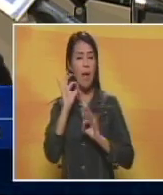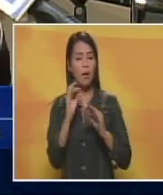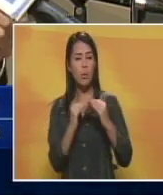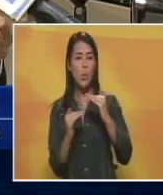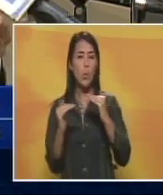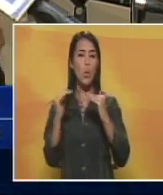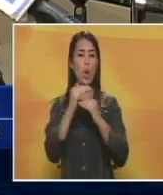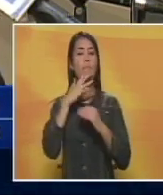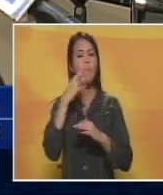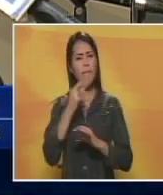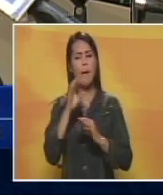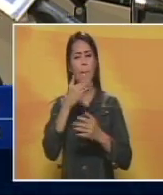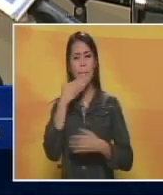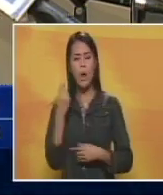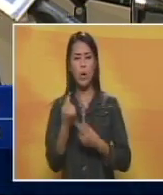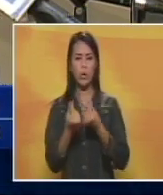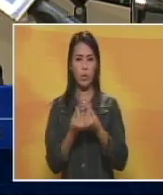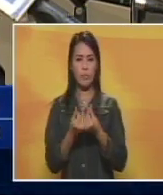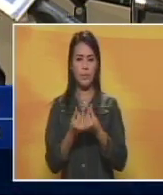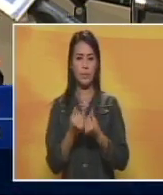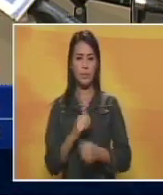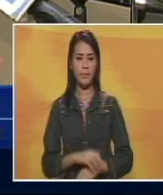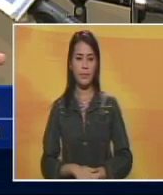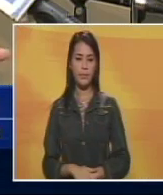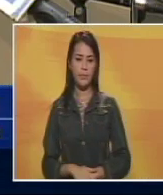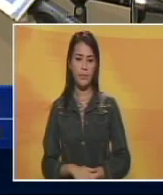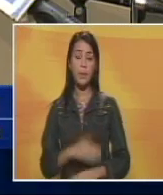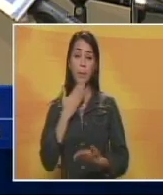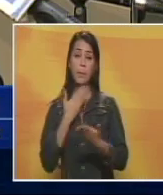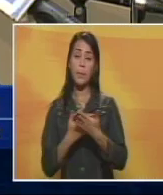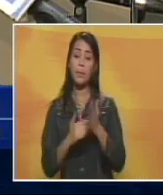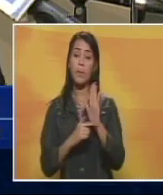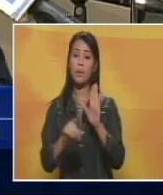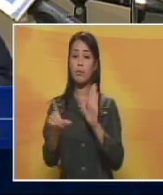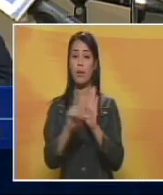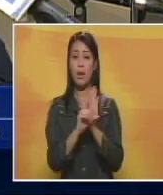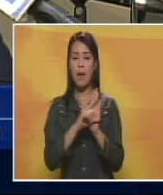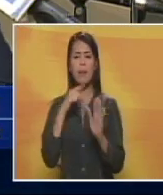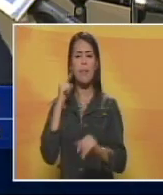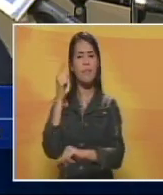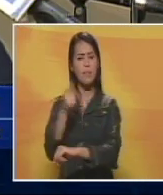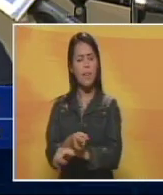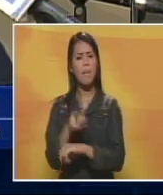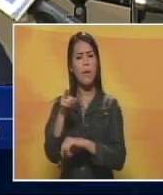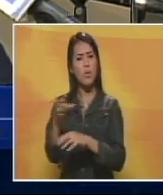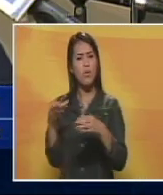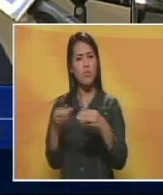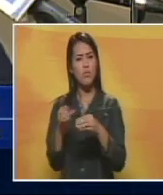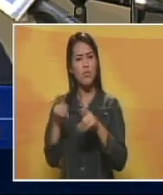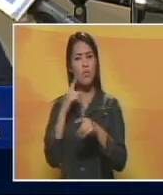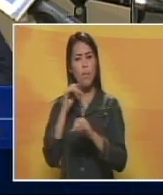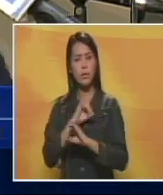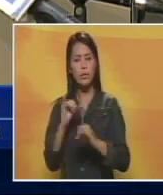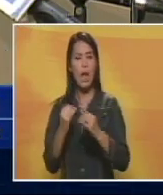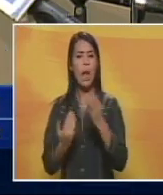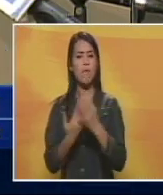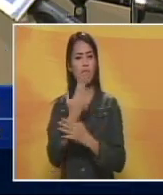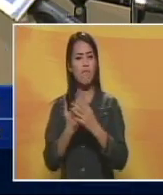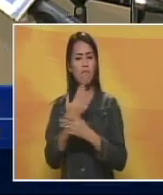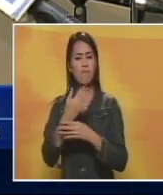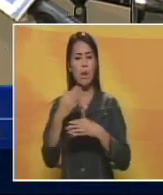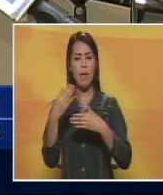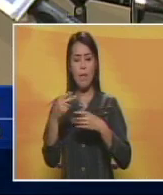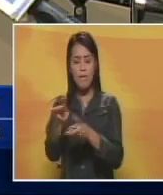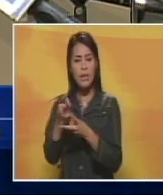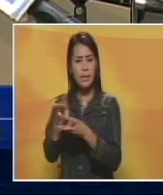hacia una verdadera recuperación de la economía. Por ello, proponen una ley que obligue al organismo a dejar de imprimir dinero inorgánico